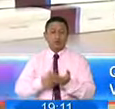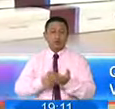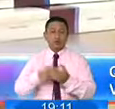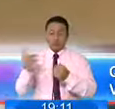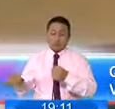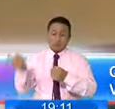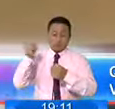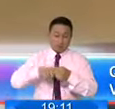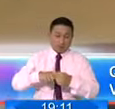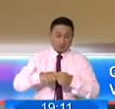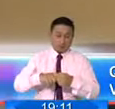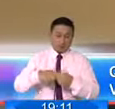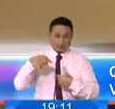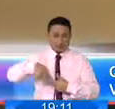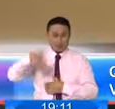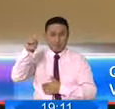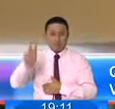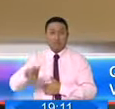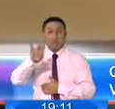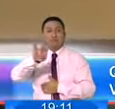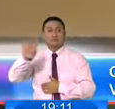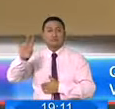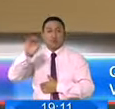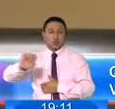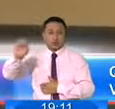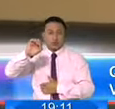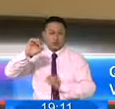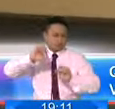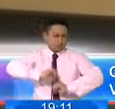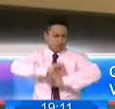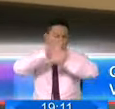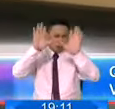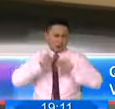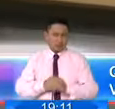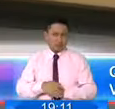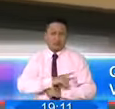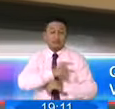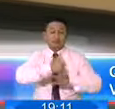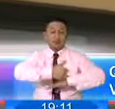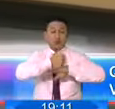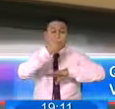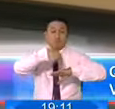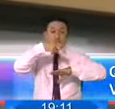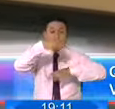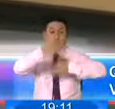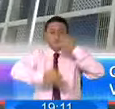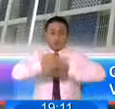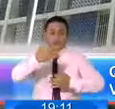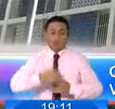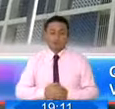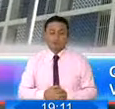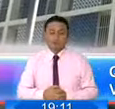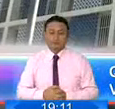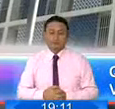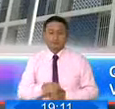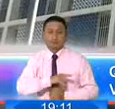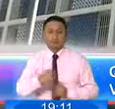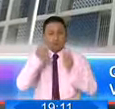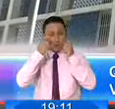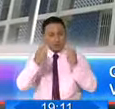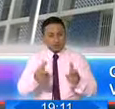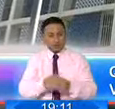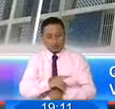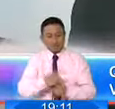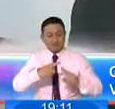cargos se realizaría este viernes 27 de octubre en horas de la mañana en la Corte Nacional de Justicia. Según la Fiscalía,